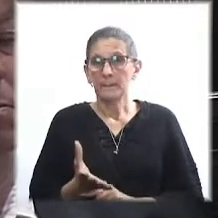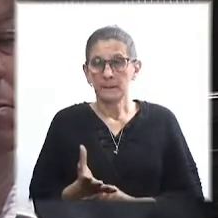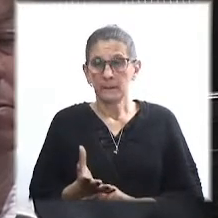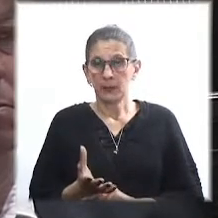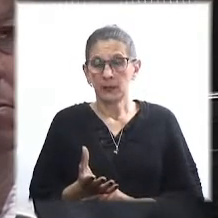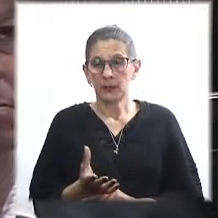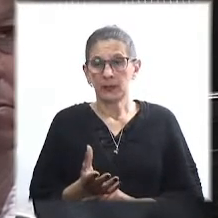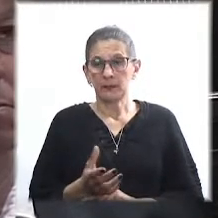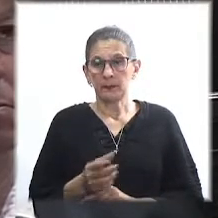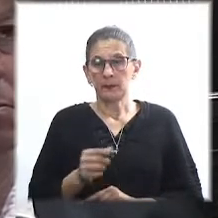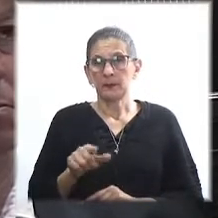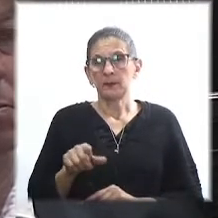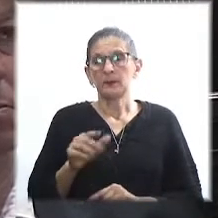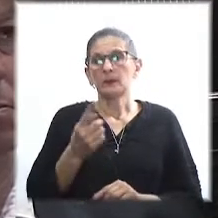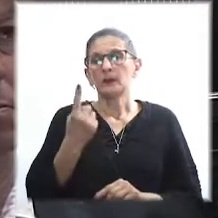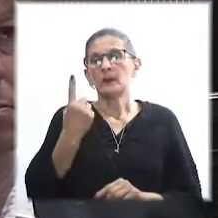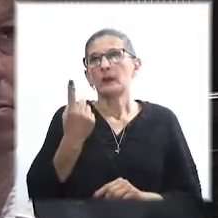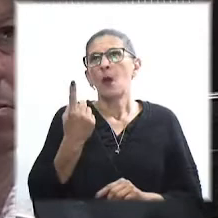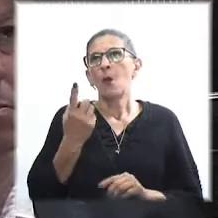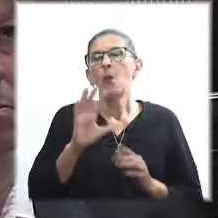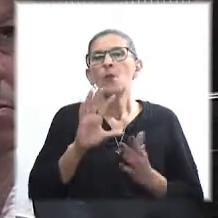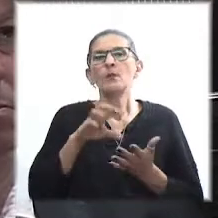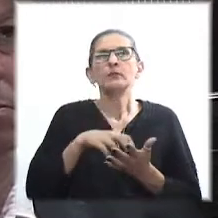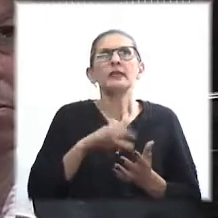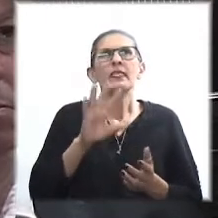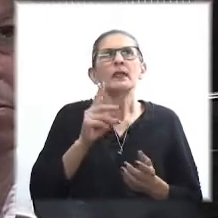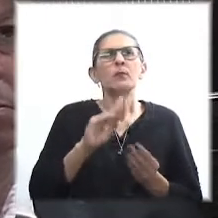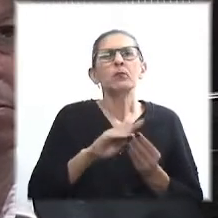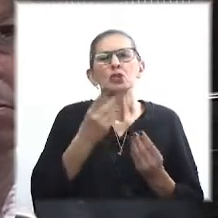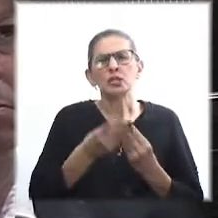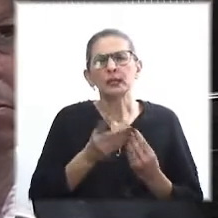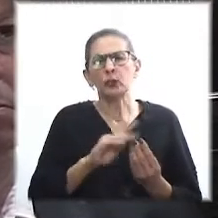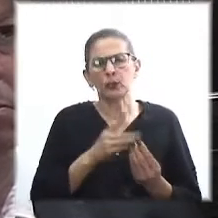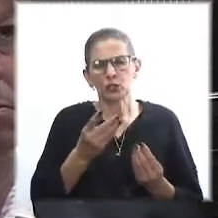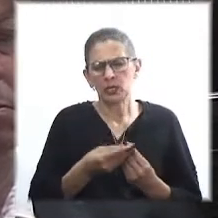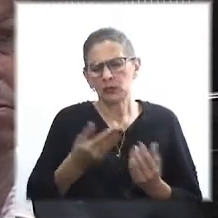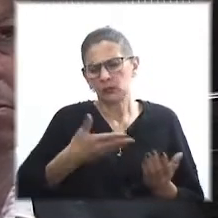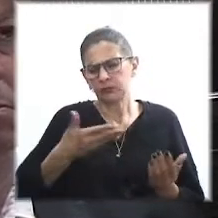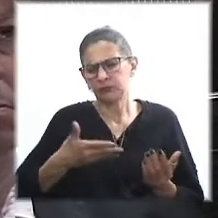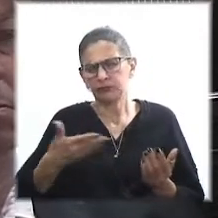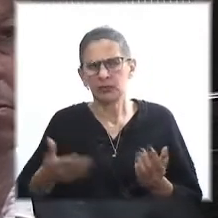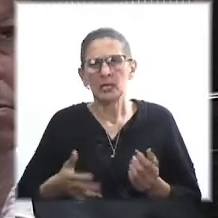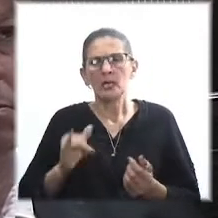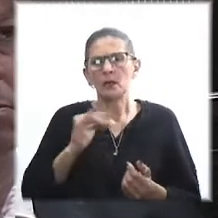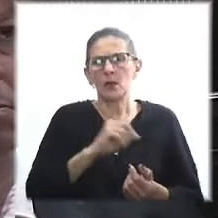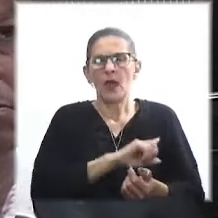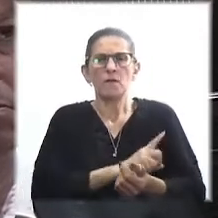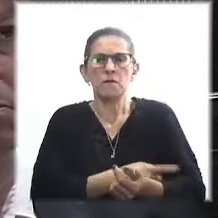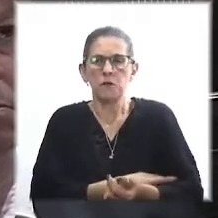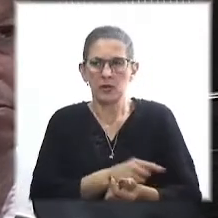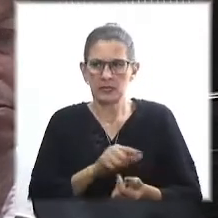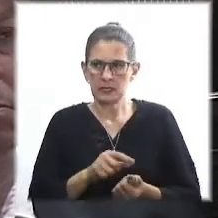porque era una fuente interminable de proyectos y una fuerza